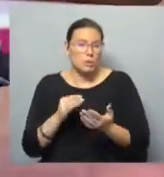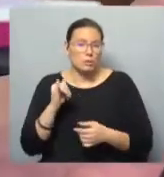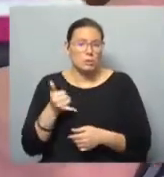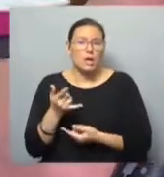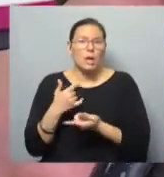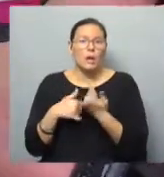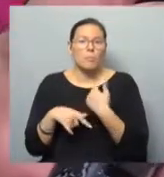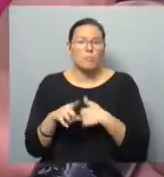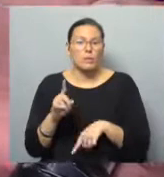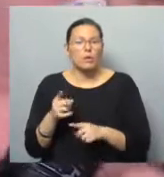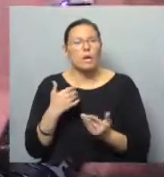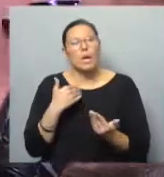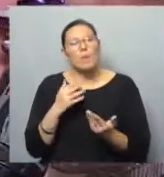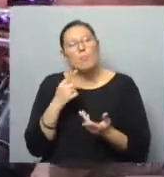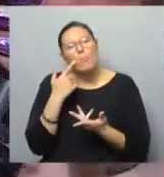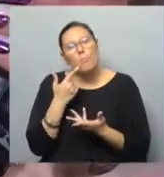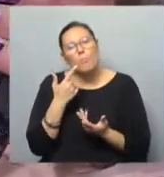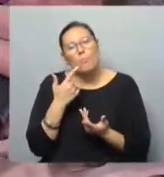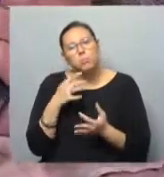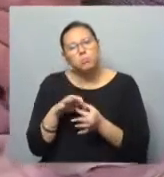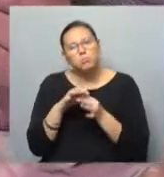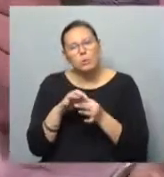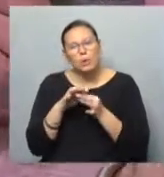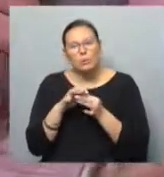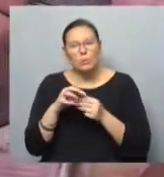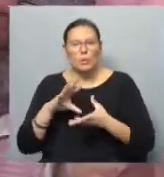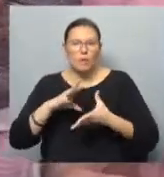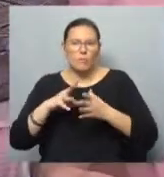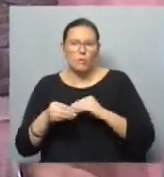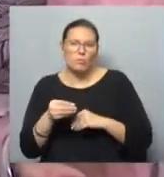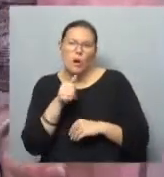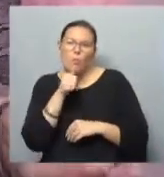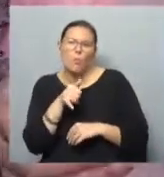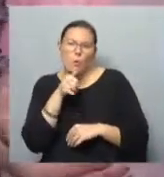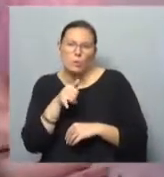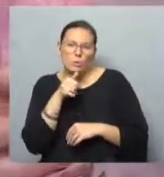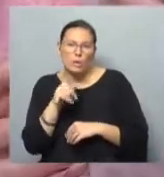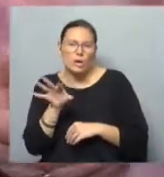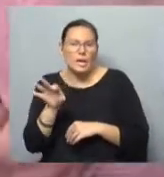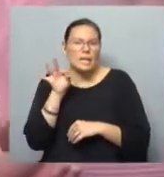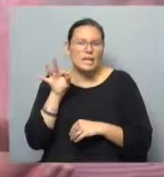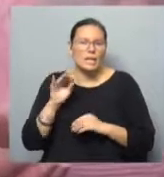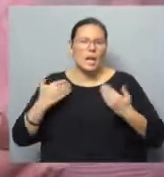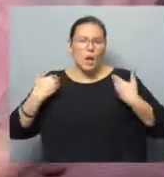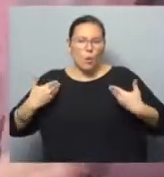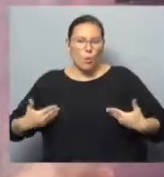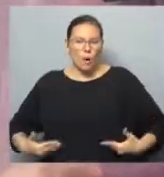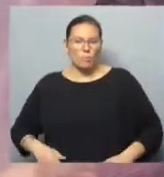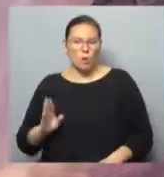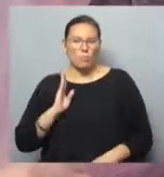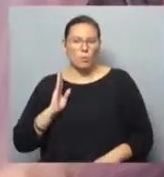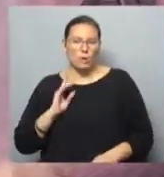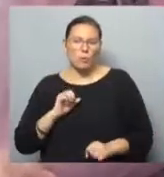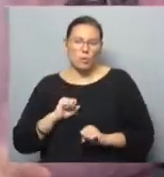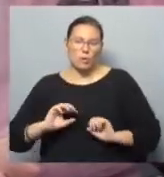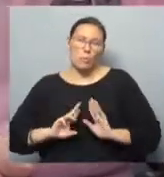pero que alude, digamos, sinecdóquicamente, porque elige una parte del cuerpo de la mujer que podemos decir que